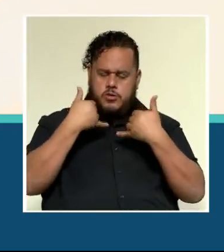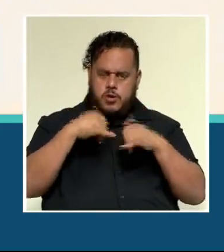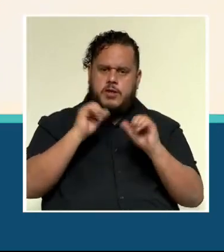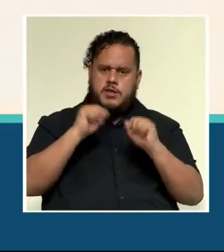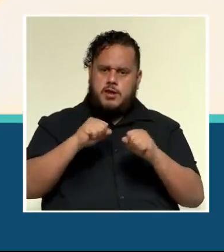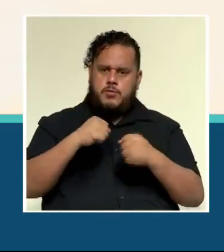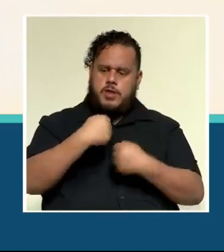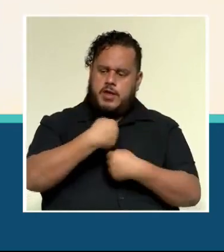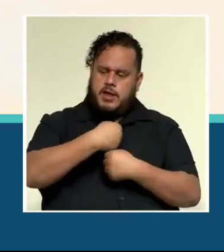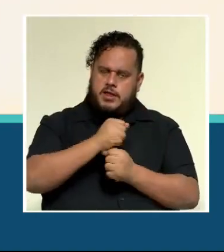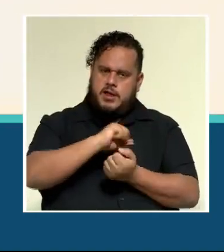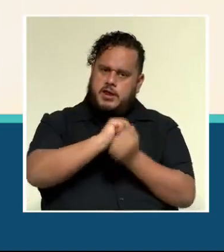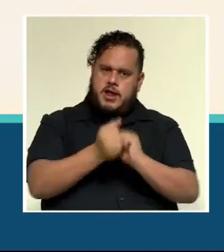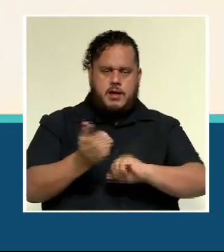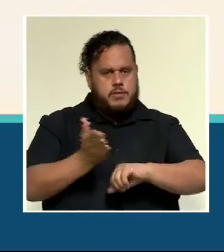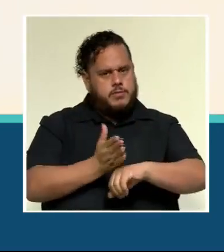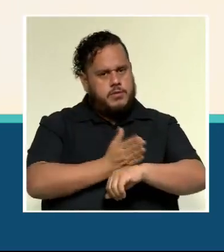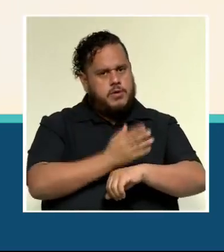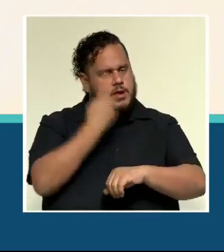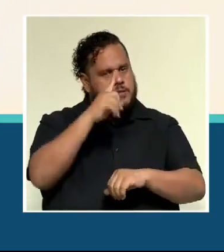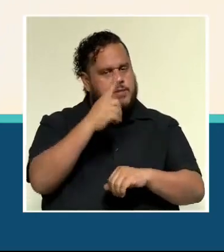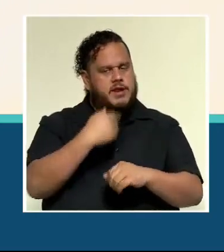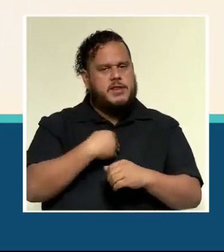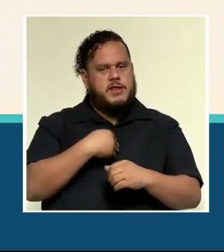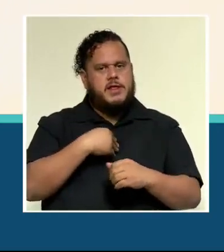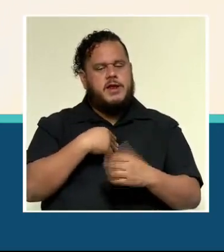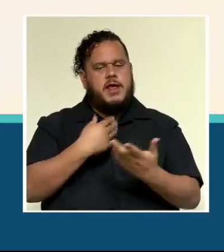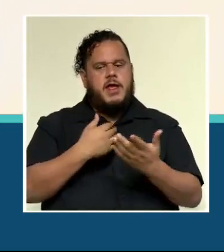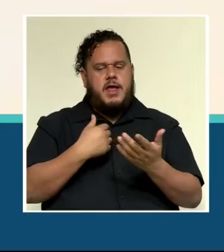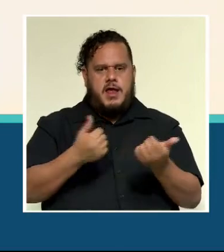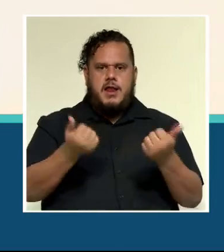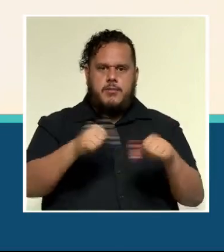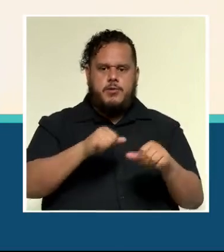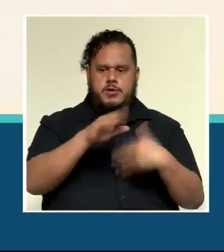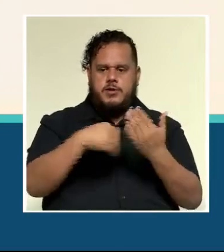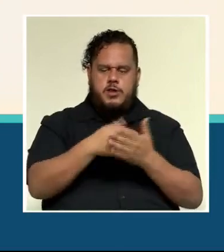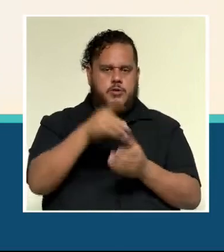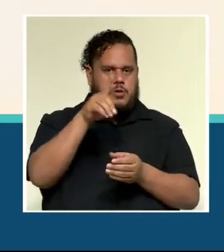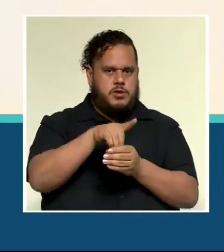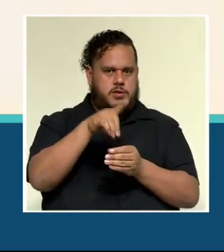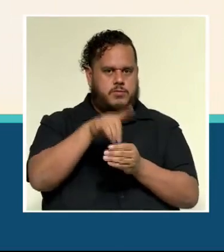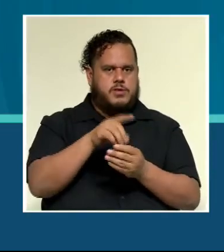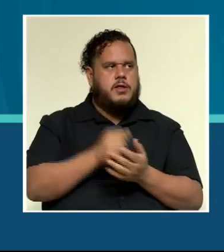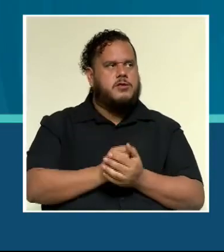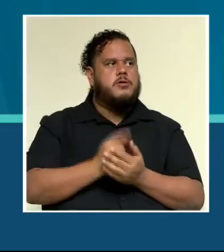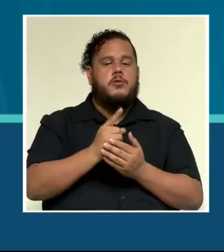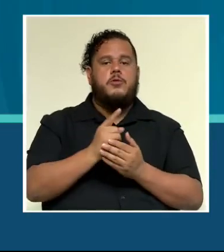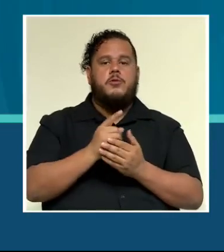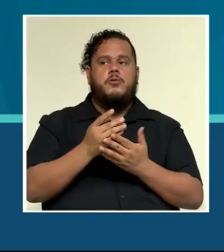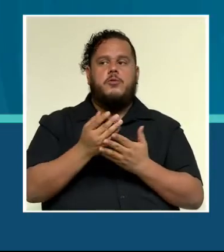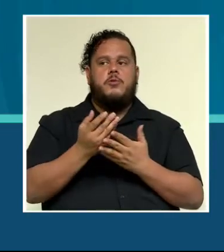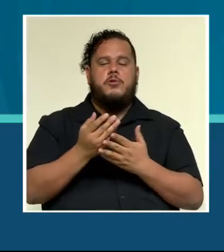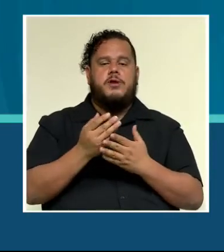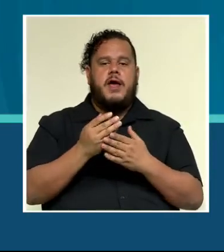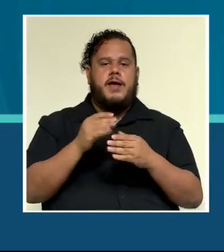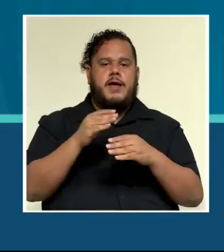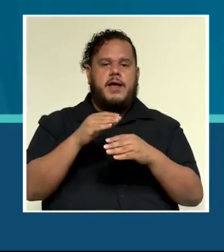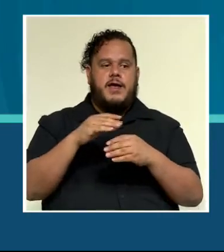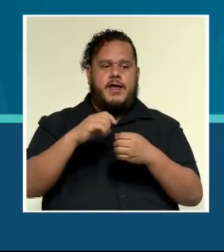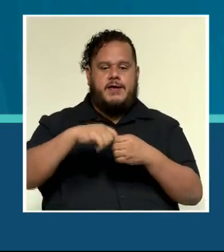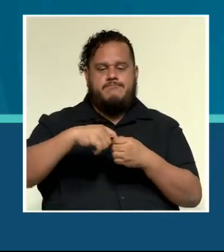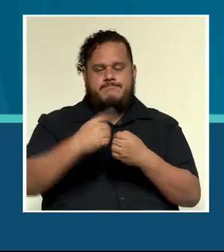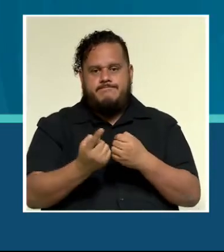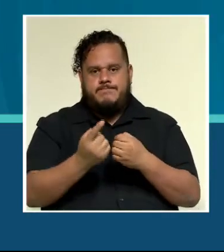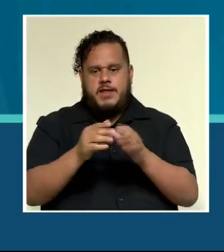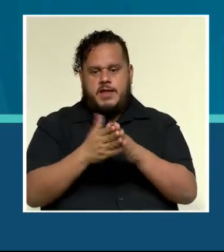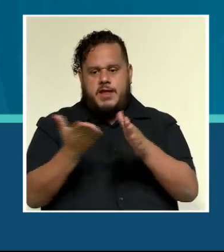mejoras para que cuente con el visto bueno de los legisladores. Una desconvocatoria temporal del proyecto de renta global